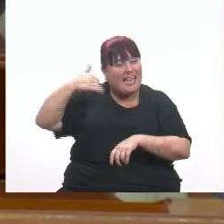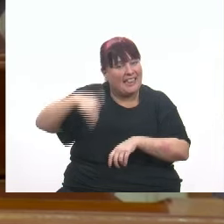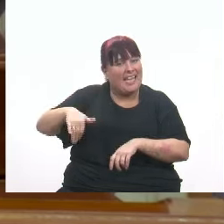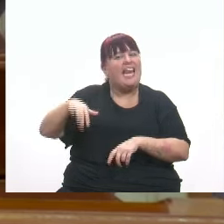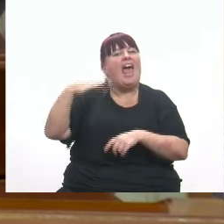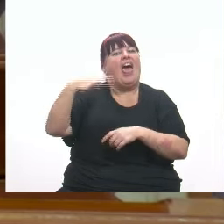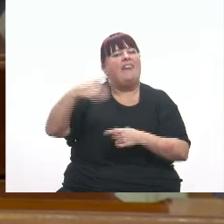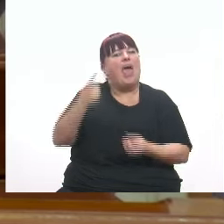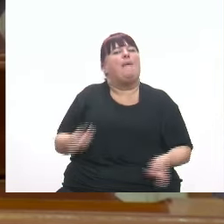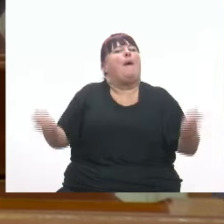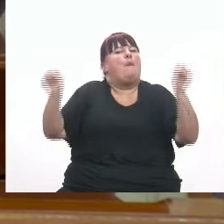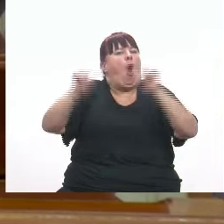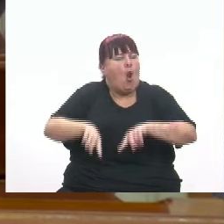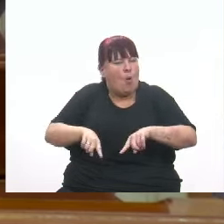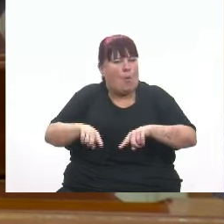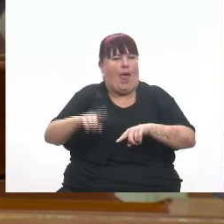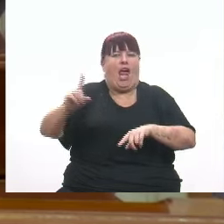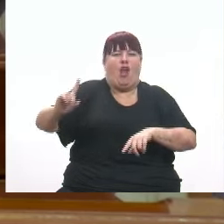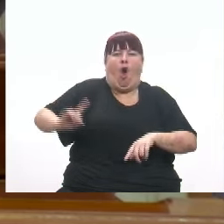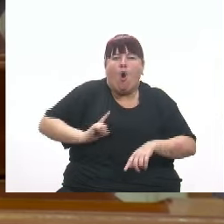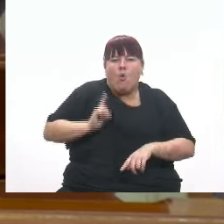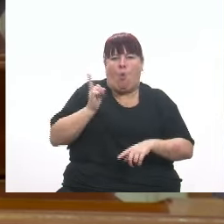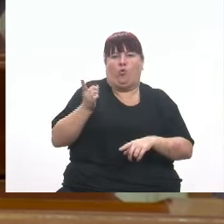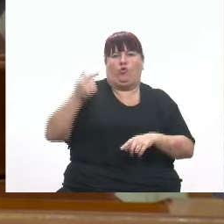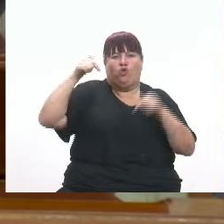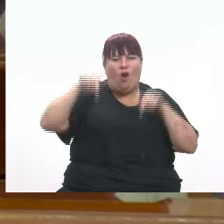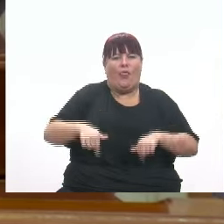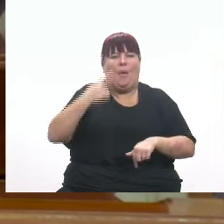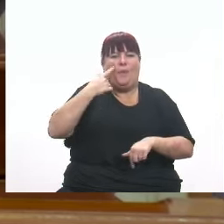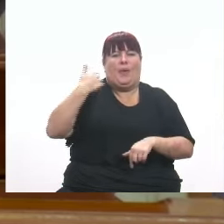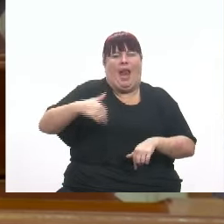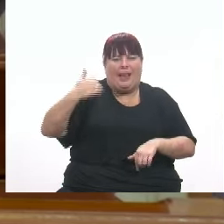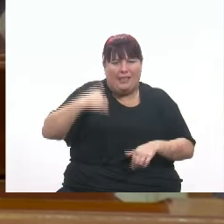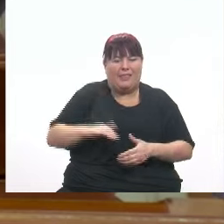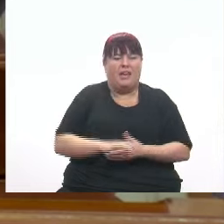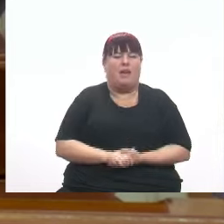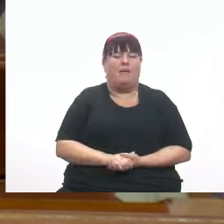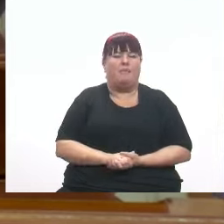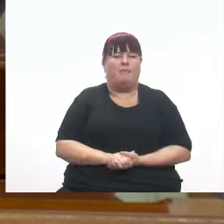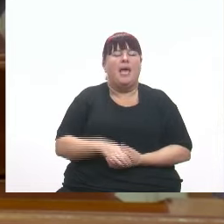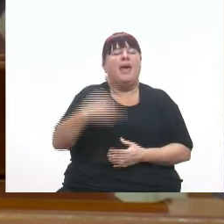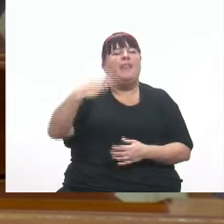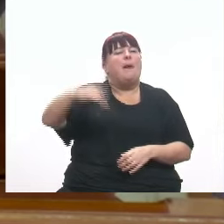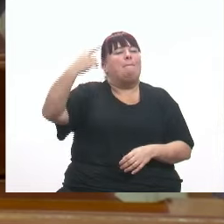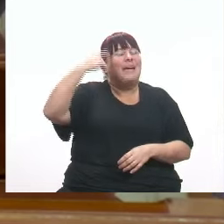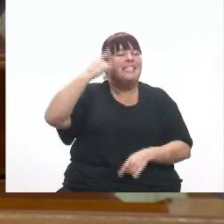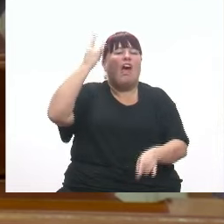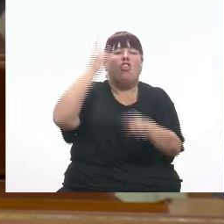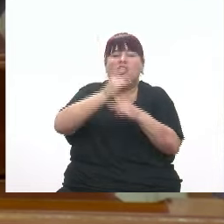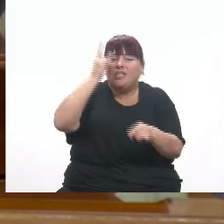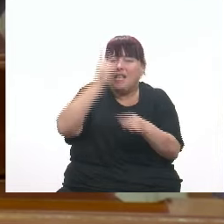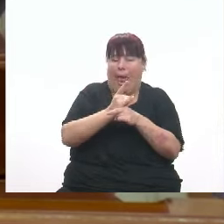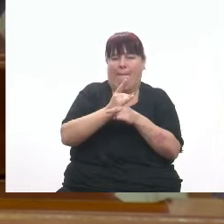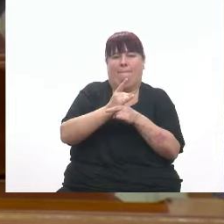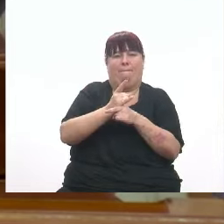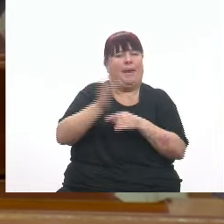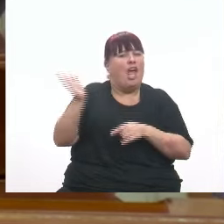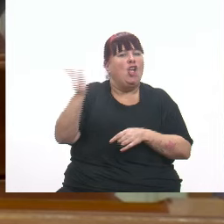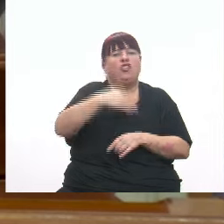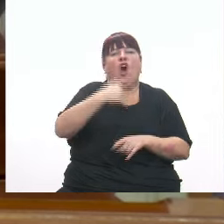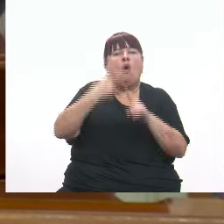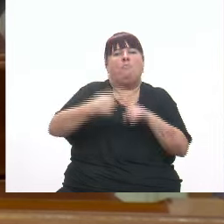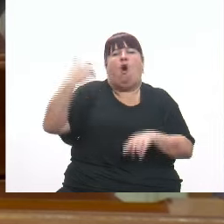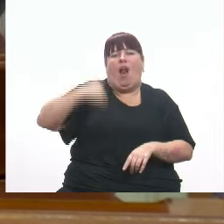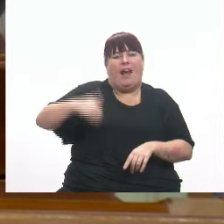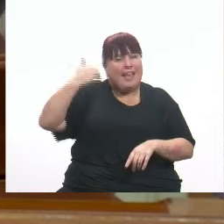merecen recuperar el orgullo de ser argentinos y pensando siempre en todo por